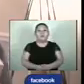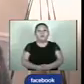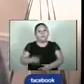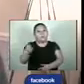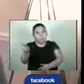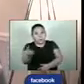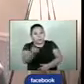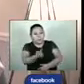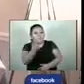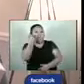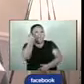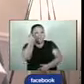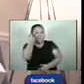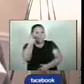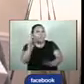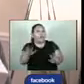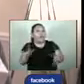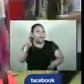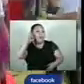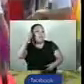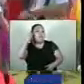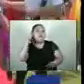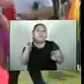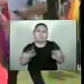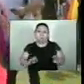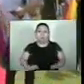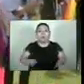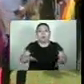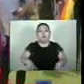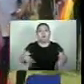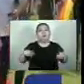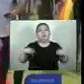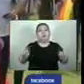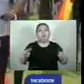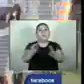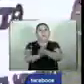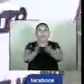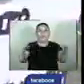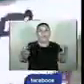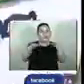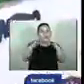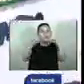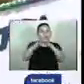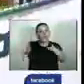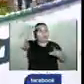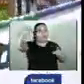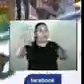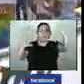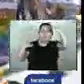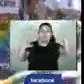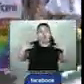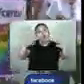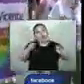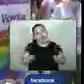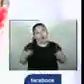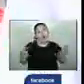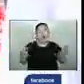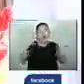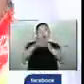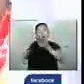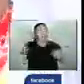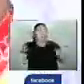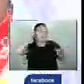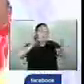interpretan que daría paso a la unión igualitaria, es decir, entre personas del mismo sexo, algo